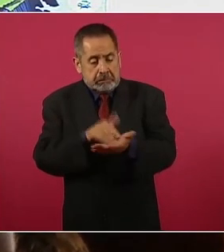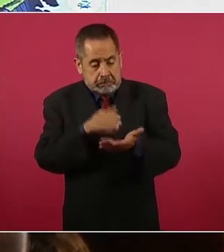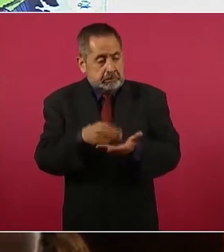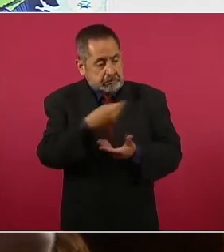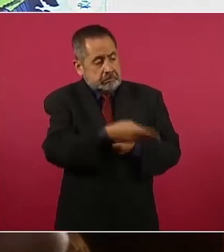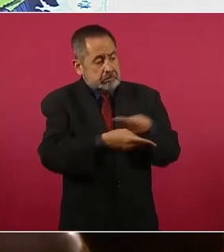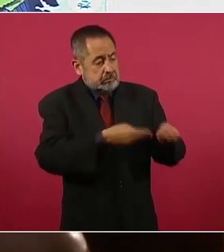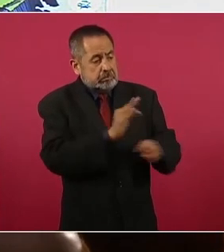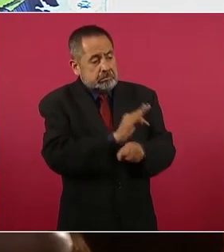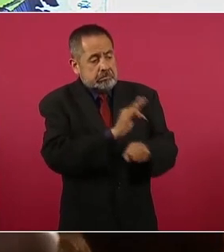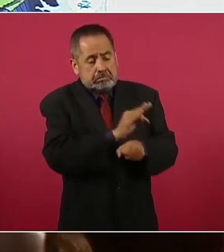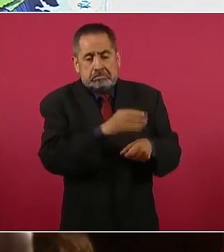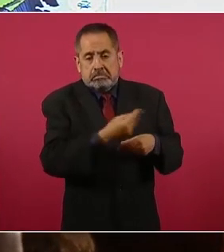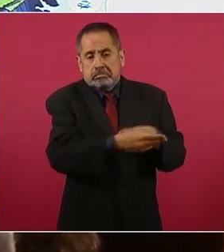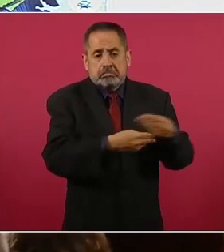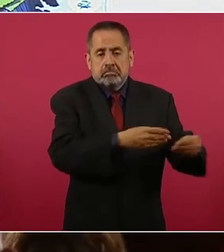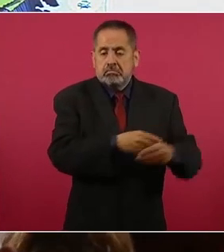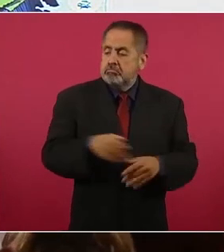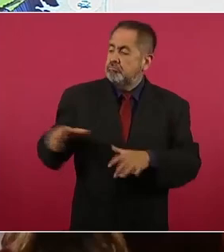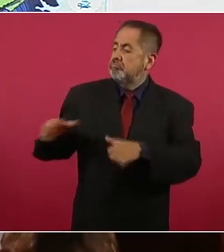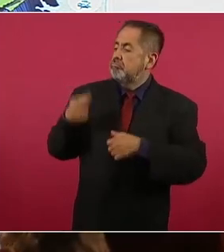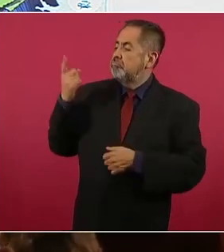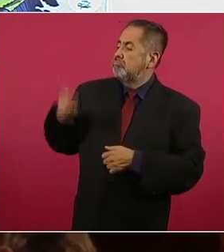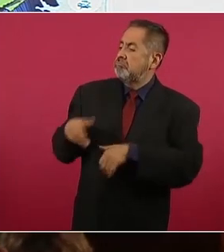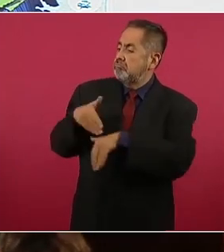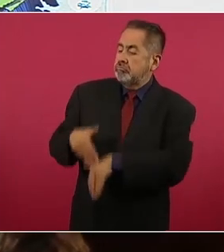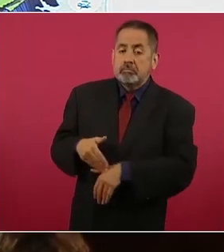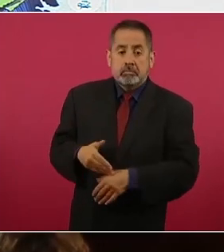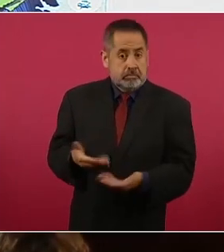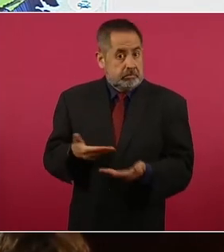grupos de intereses creados. Ahora no.